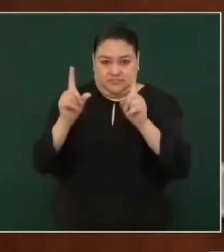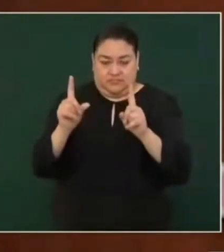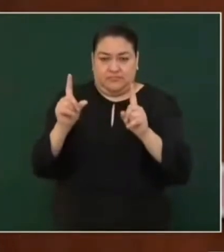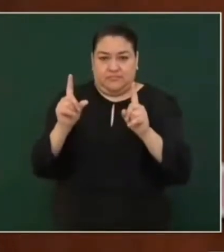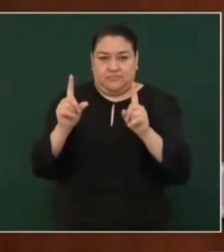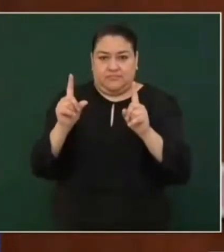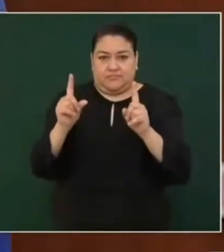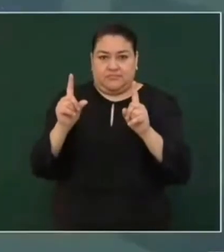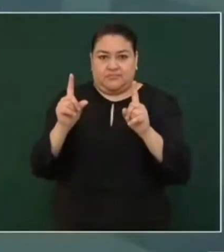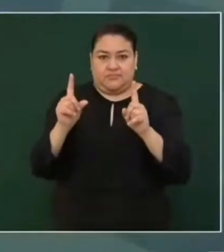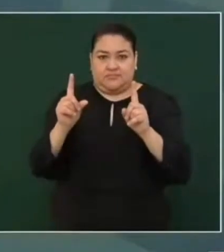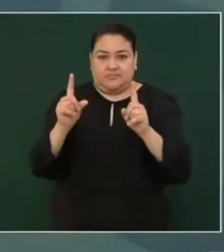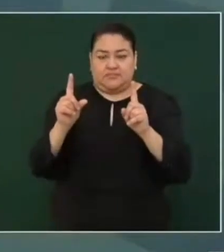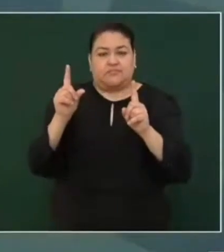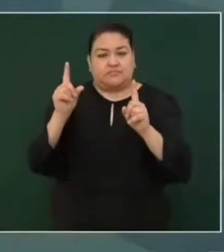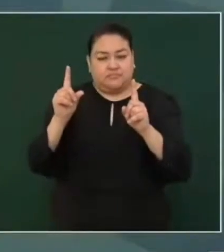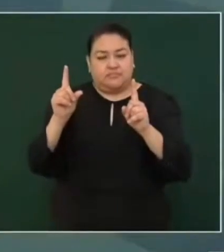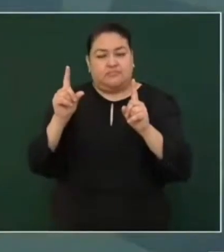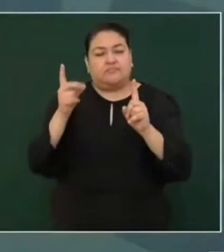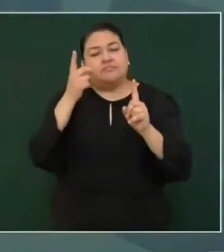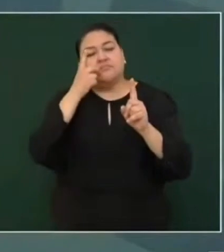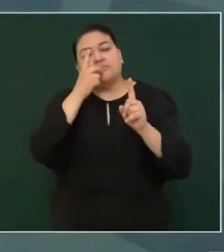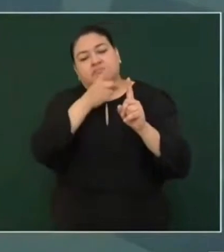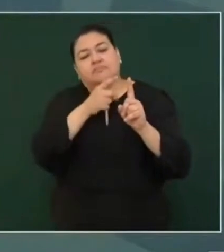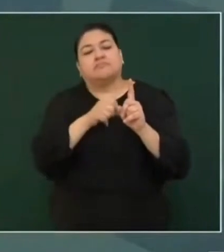y le dice,